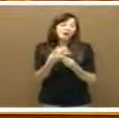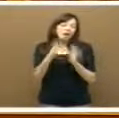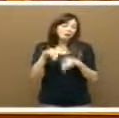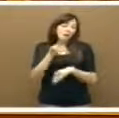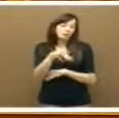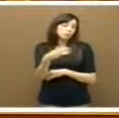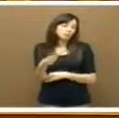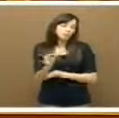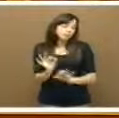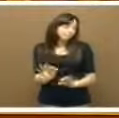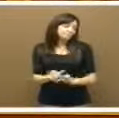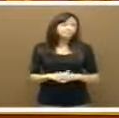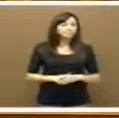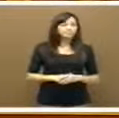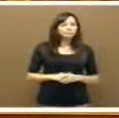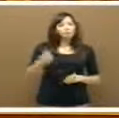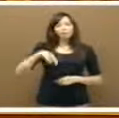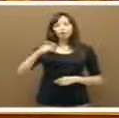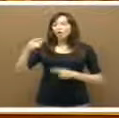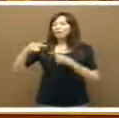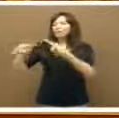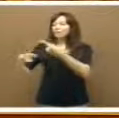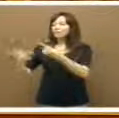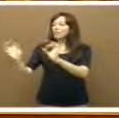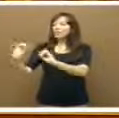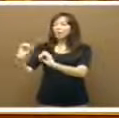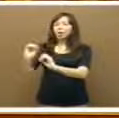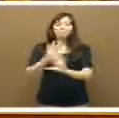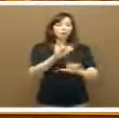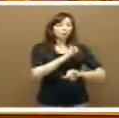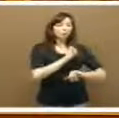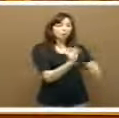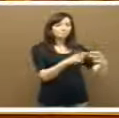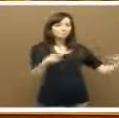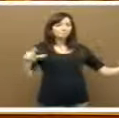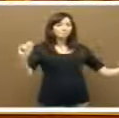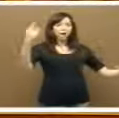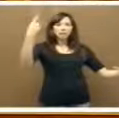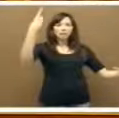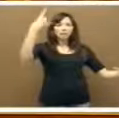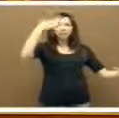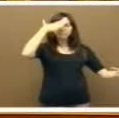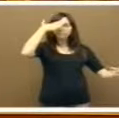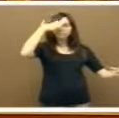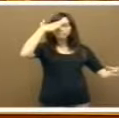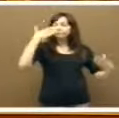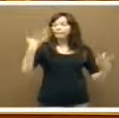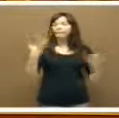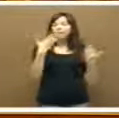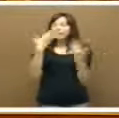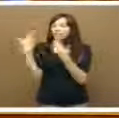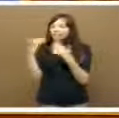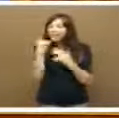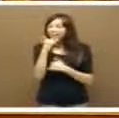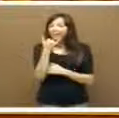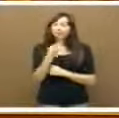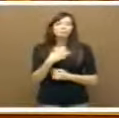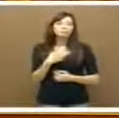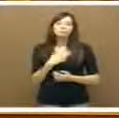Somos los campeones del déficit, pero somos los campeones del paro, con lo cual nadie puede felicitarse por eso.